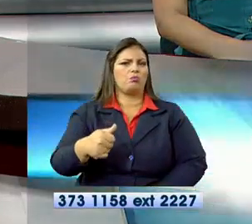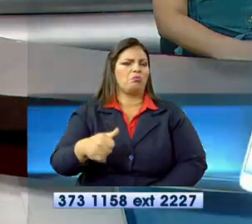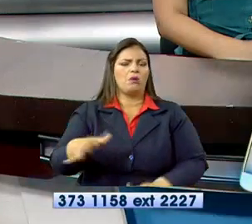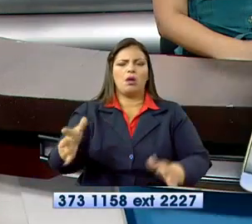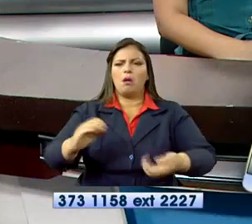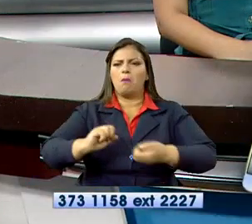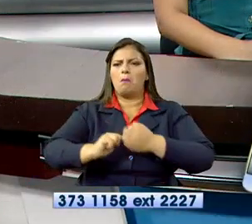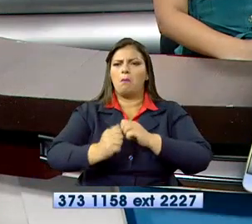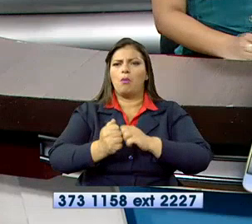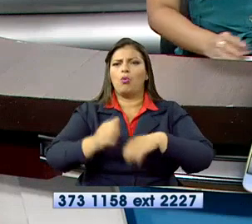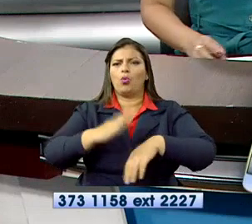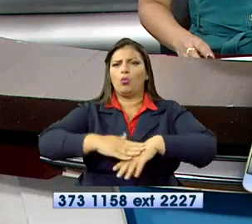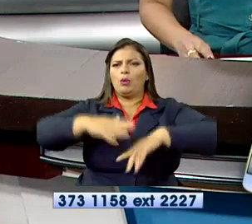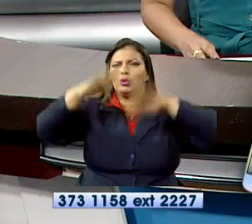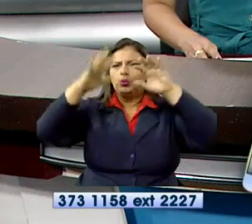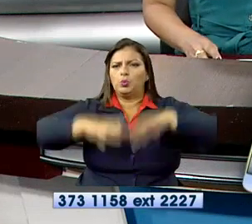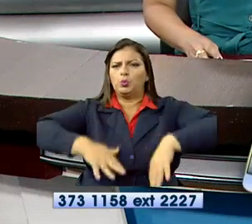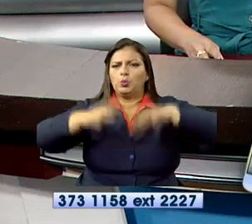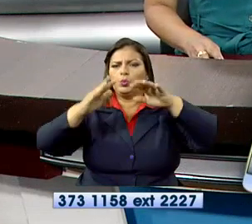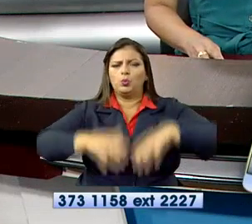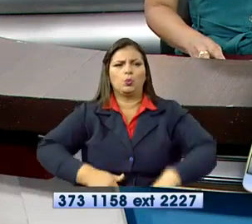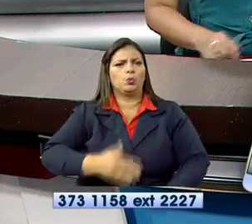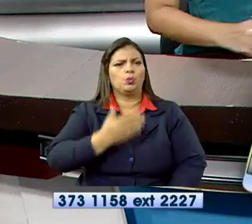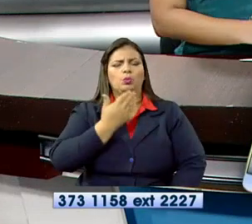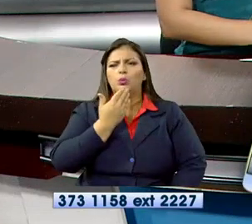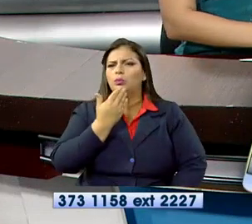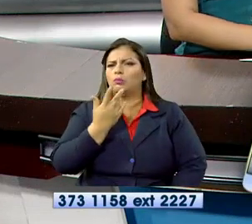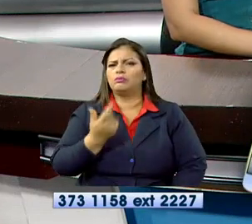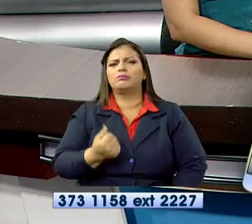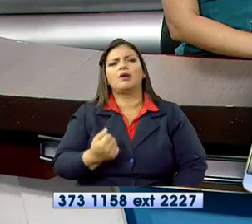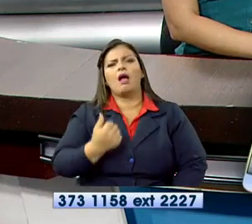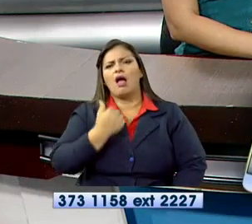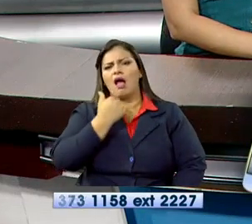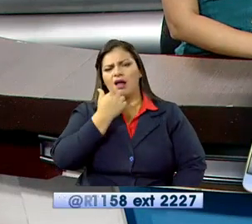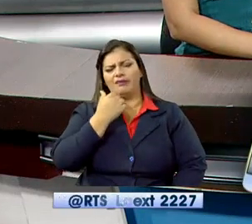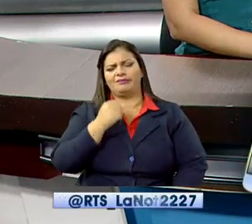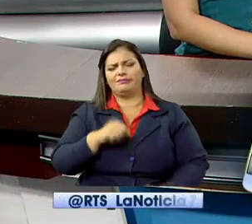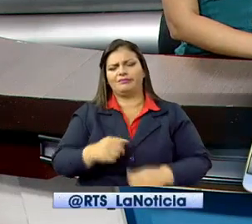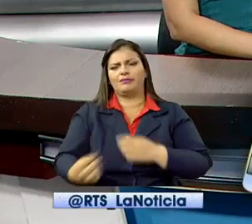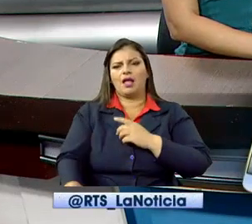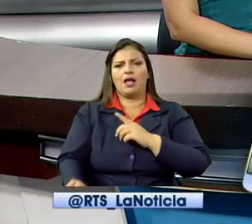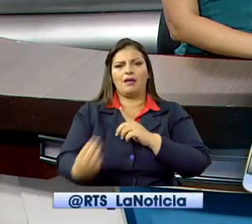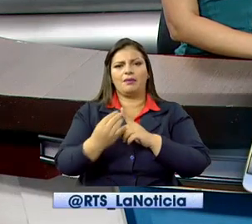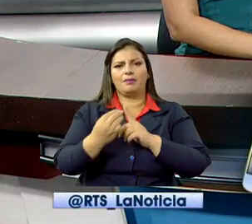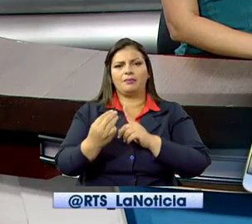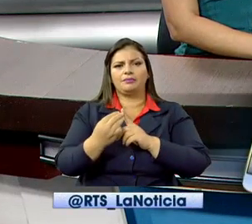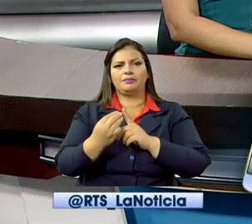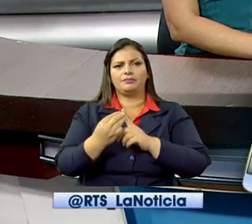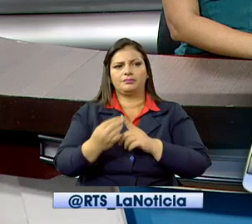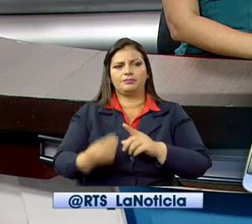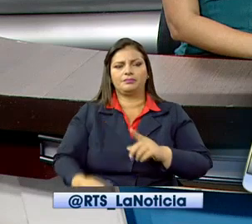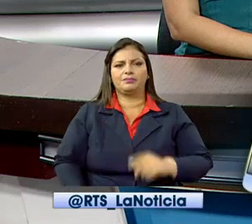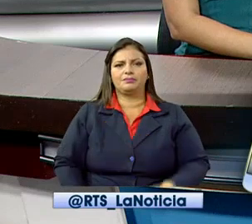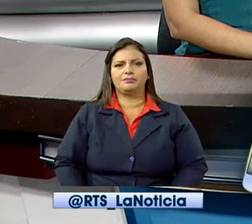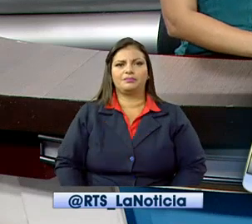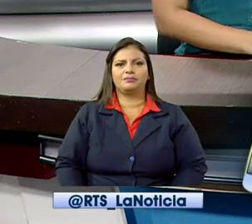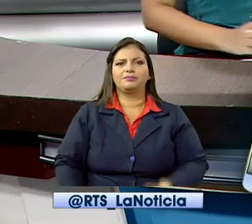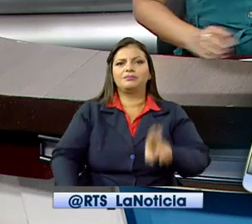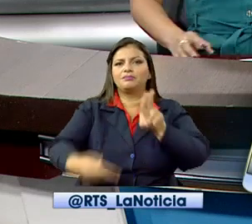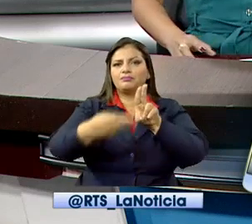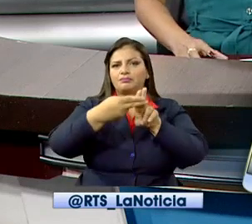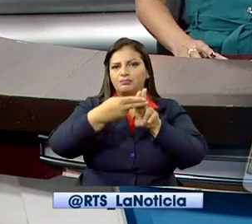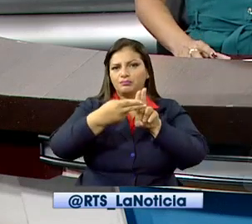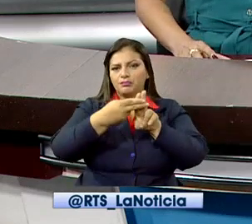escribir o enviarnos sus comunicaciones a los teléfonos que están en pantalla, al hashtag